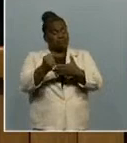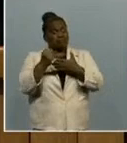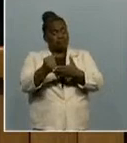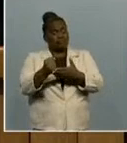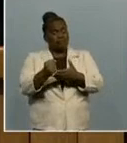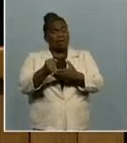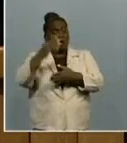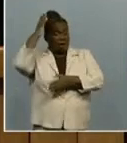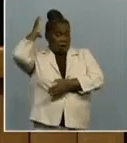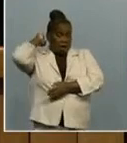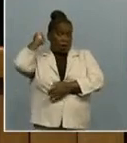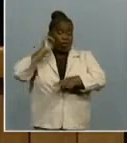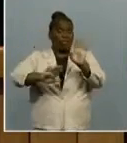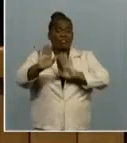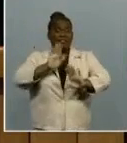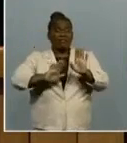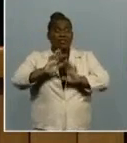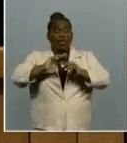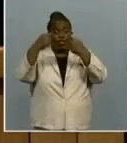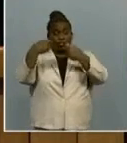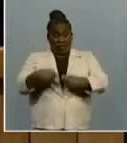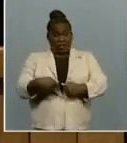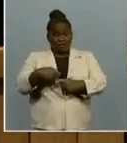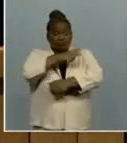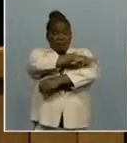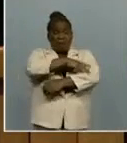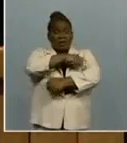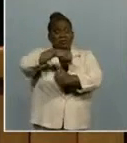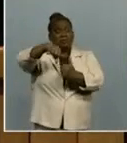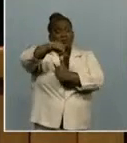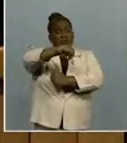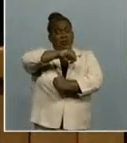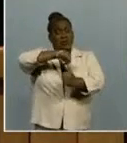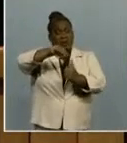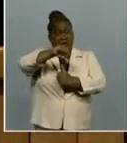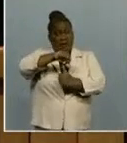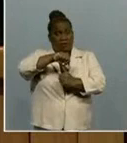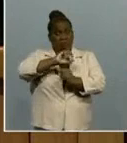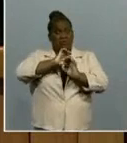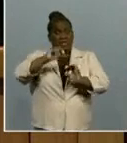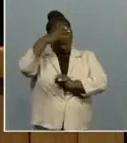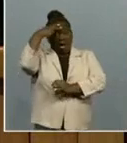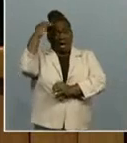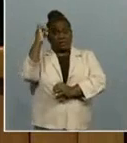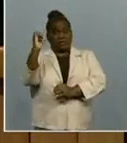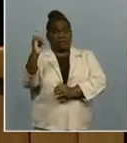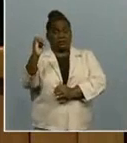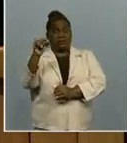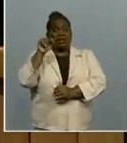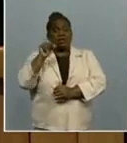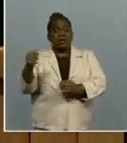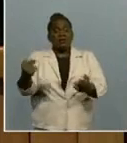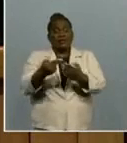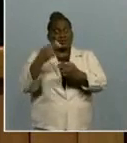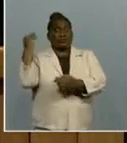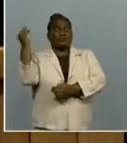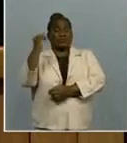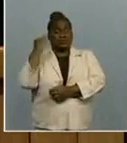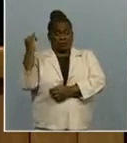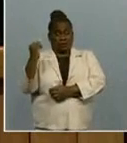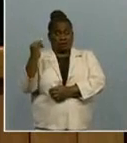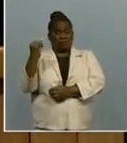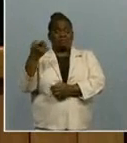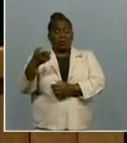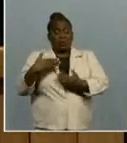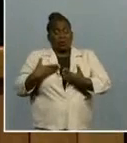defendido como nadie los derechos de los países caribeños y en particular los de haití en los foros internacionales con